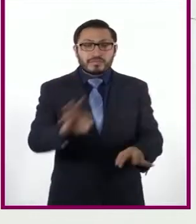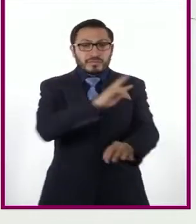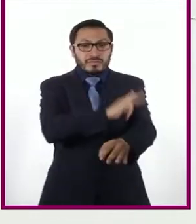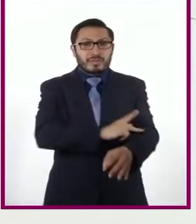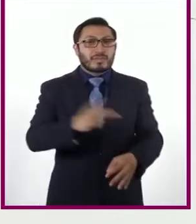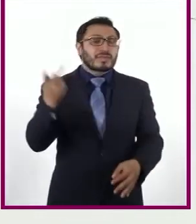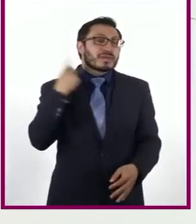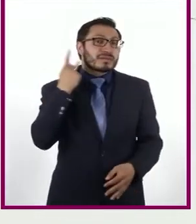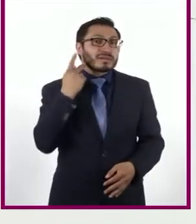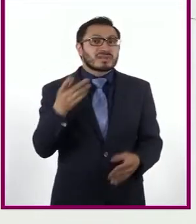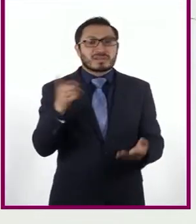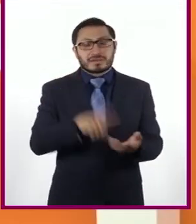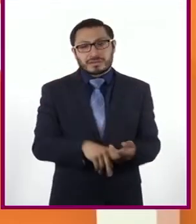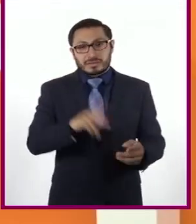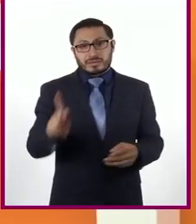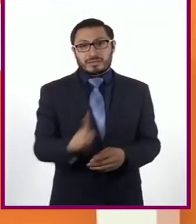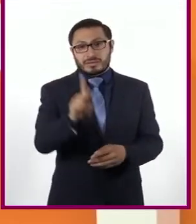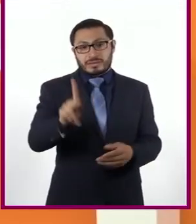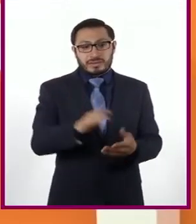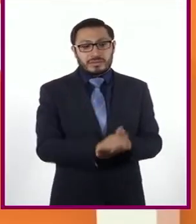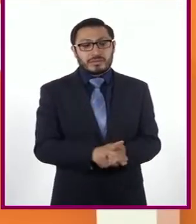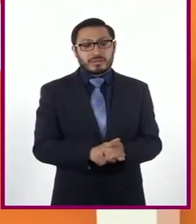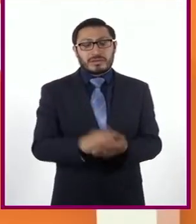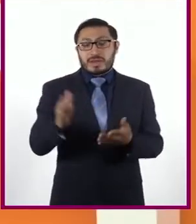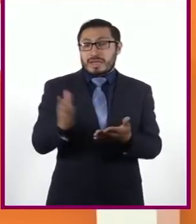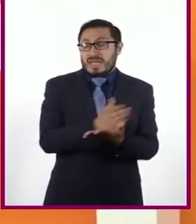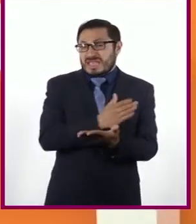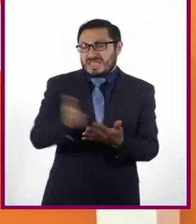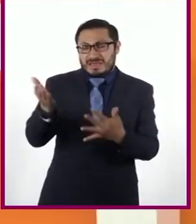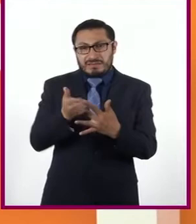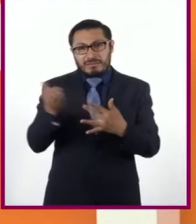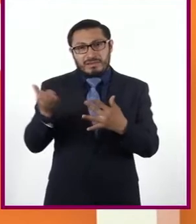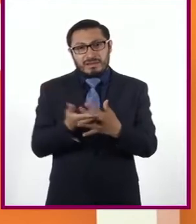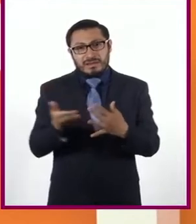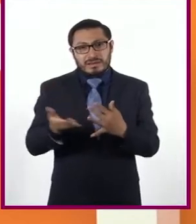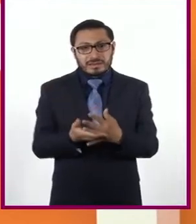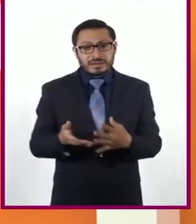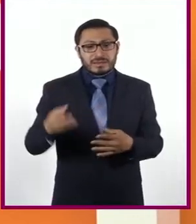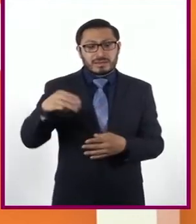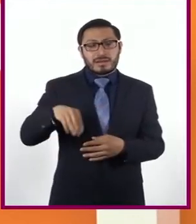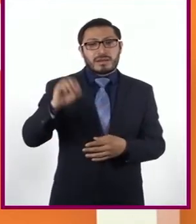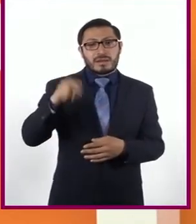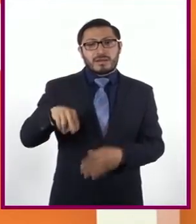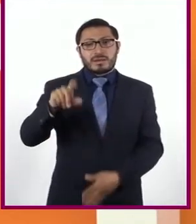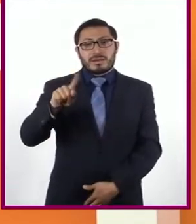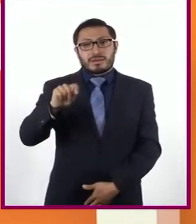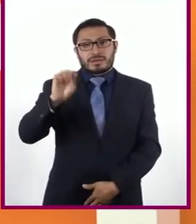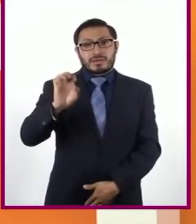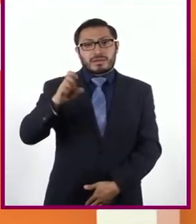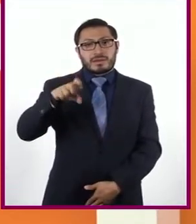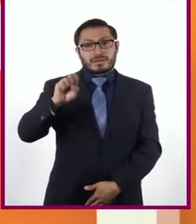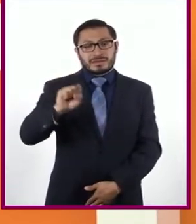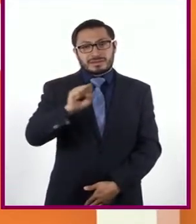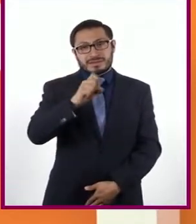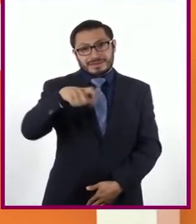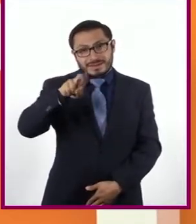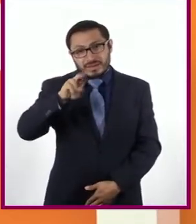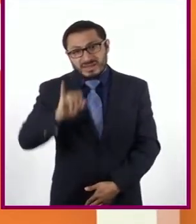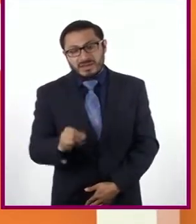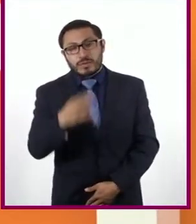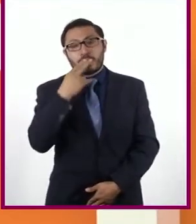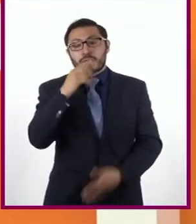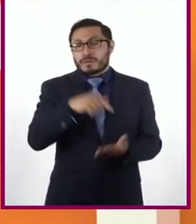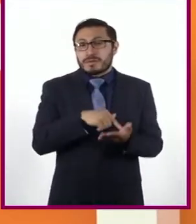político radicaban en el pueblo. La división de poderes. Montesquieu propuso un sistema de equilibrio de poderes